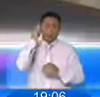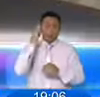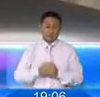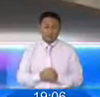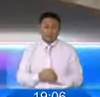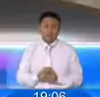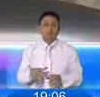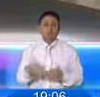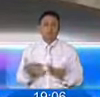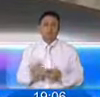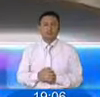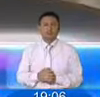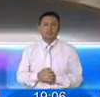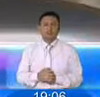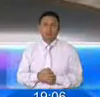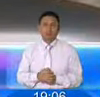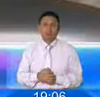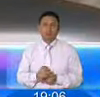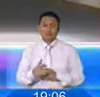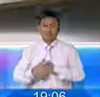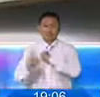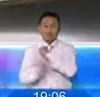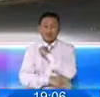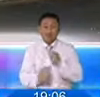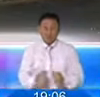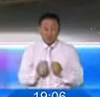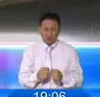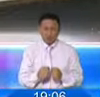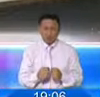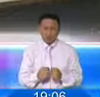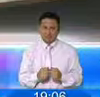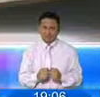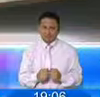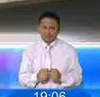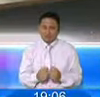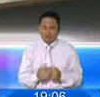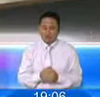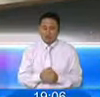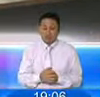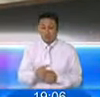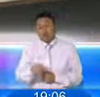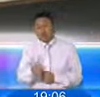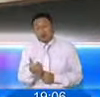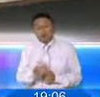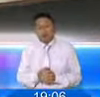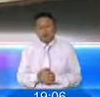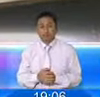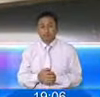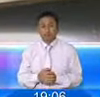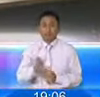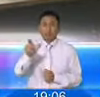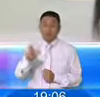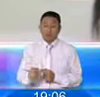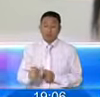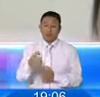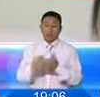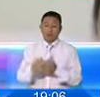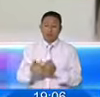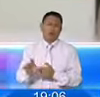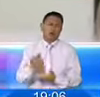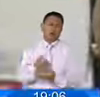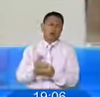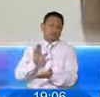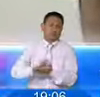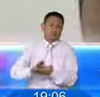sostiene que no basta con endurecer las penas en contra del agresor, mientras por otro lado justificamos el hecho.